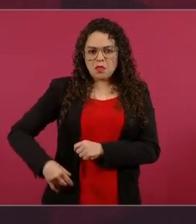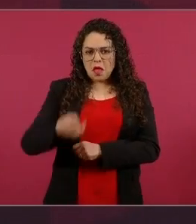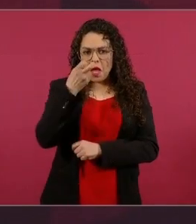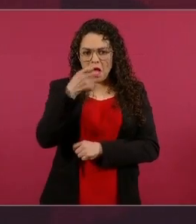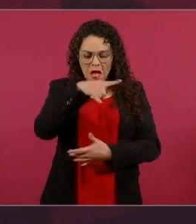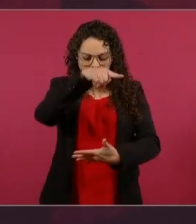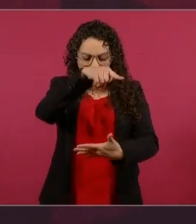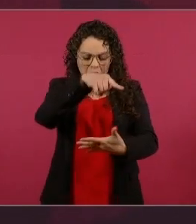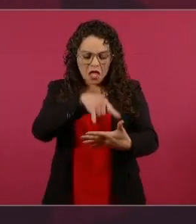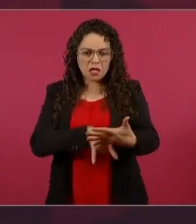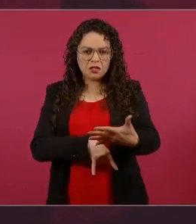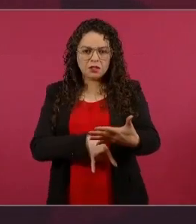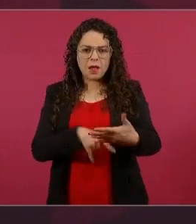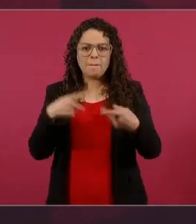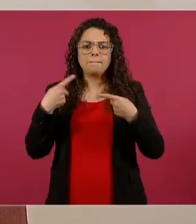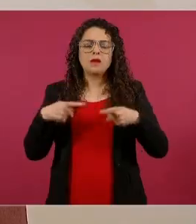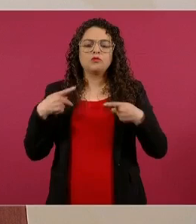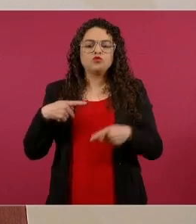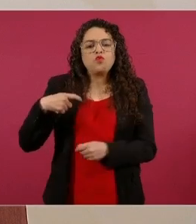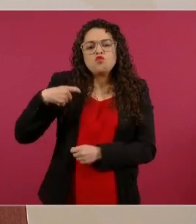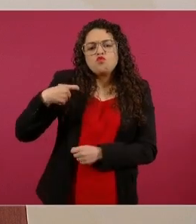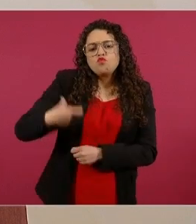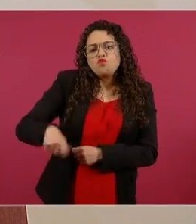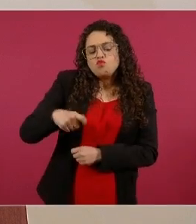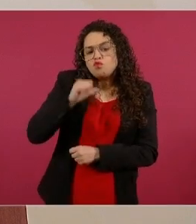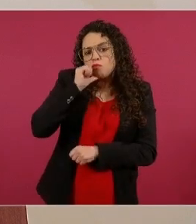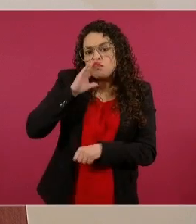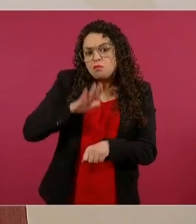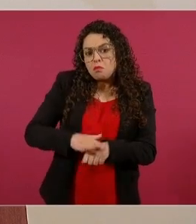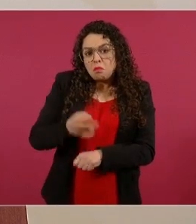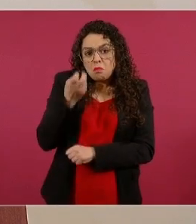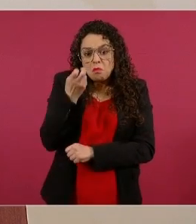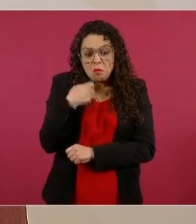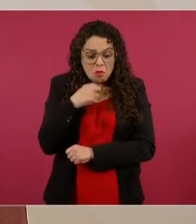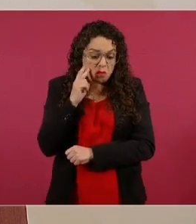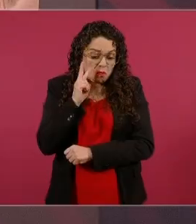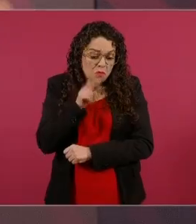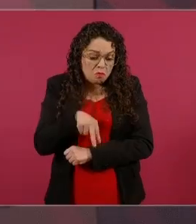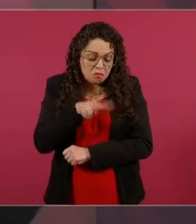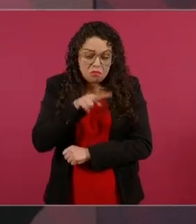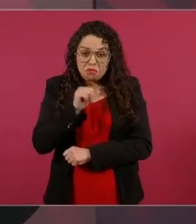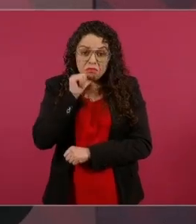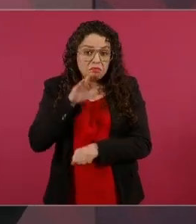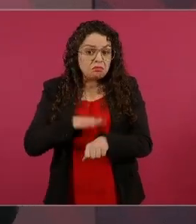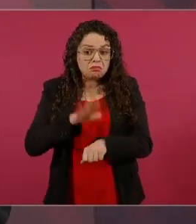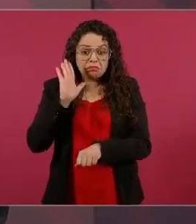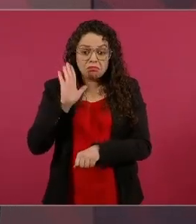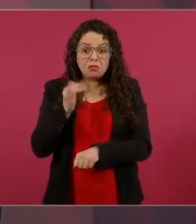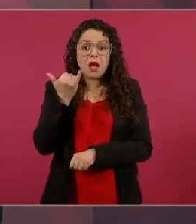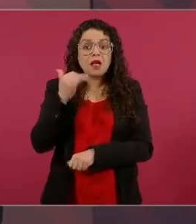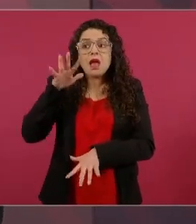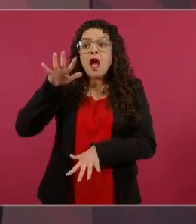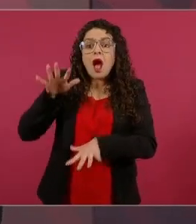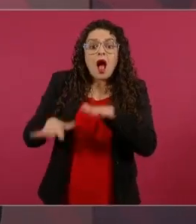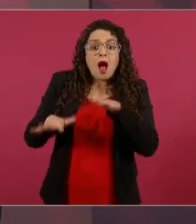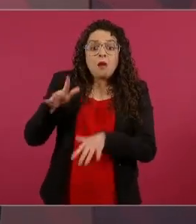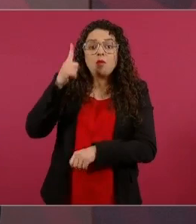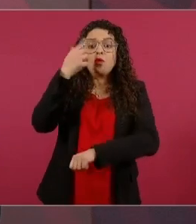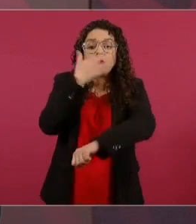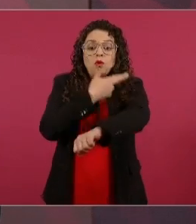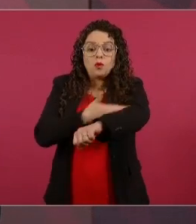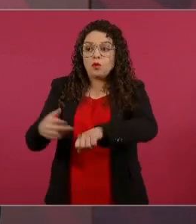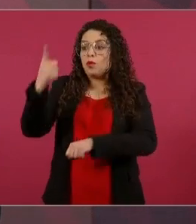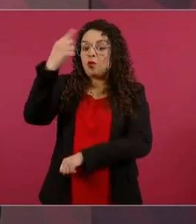la lista es para lo único que la veo y eso de vez en cuando ya no la va